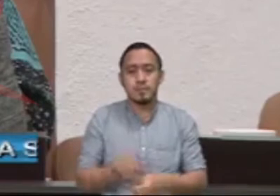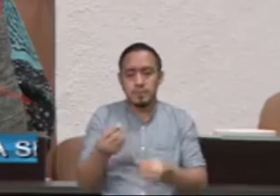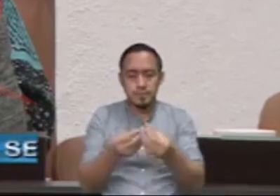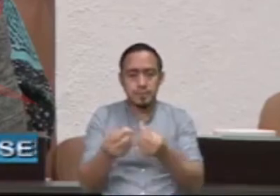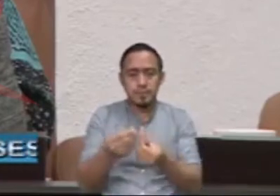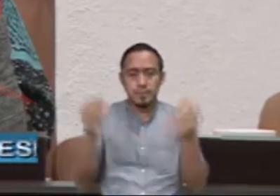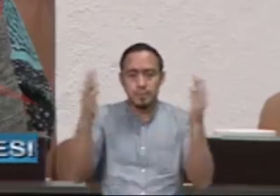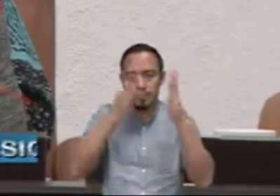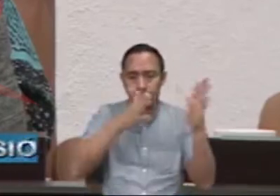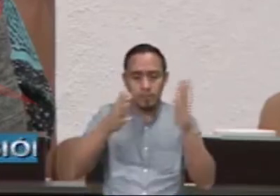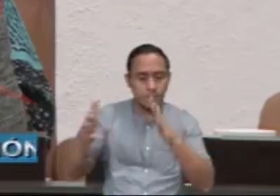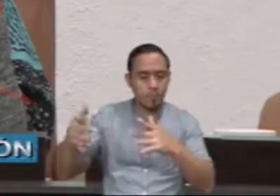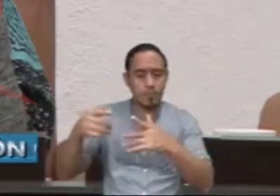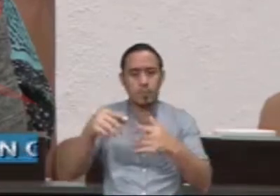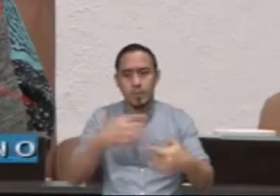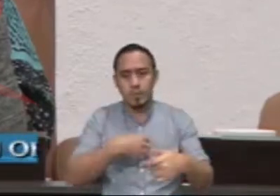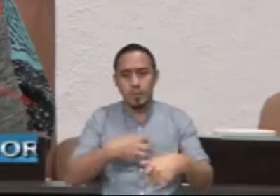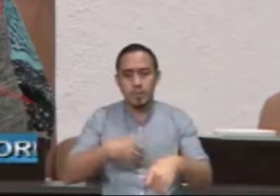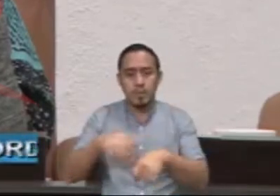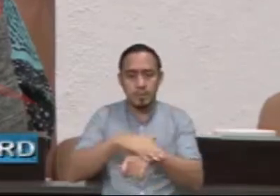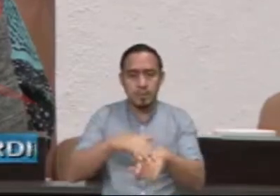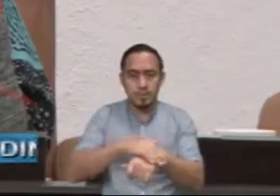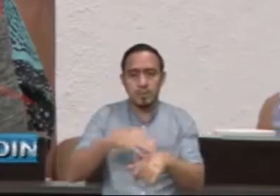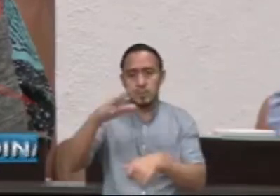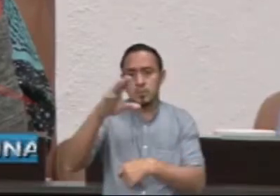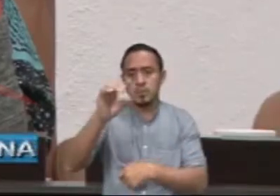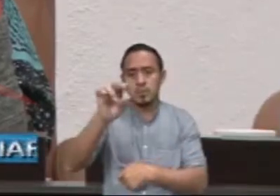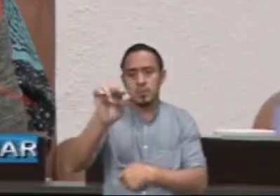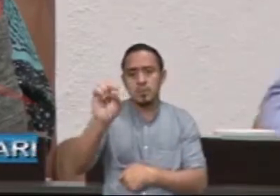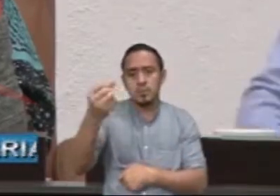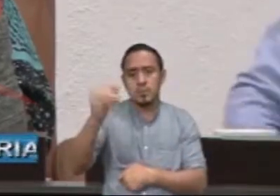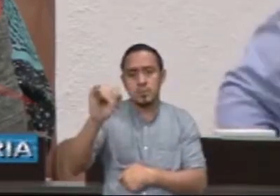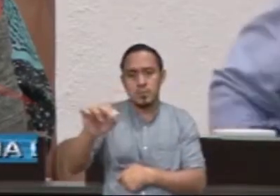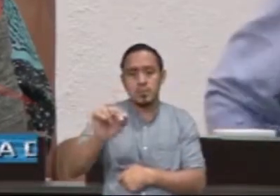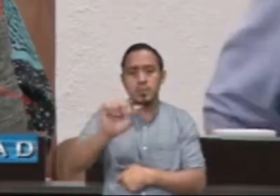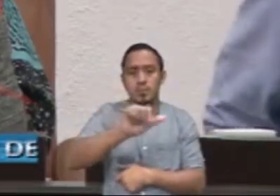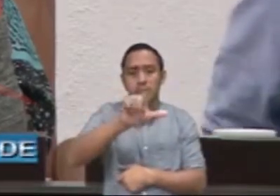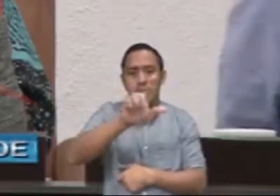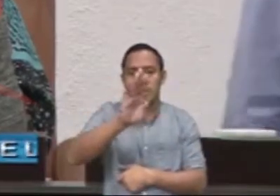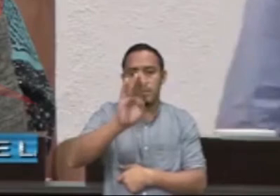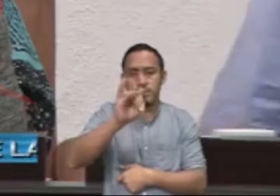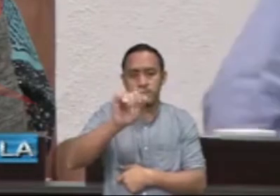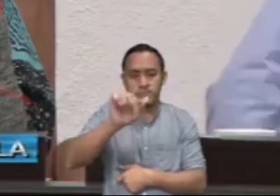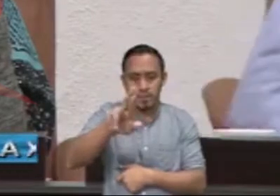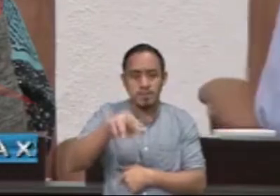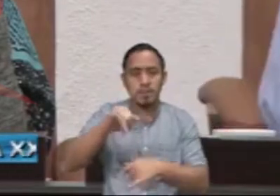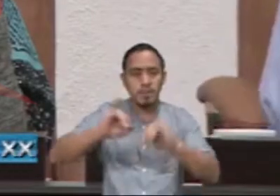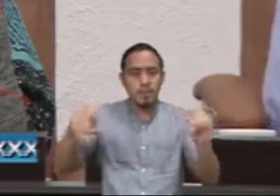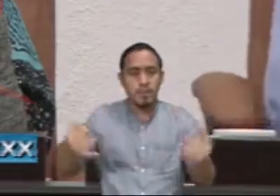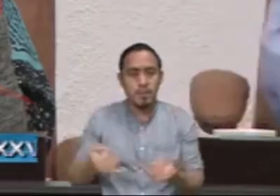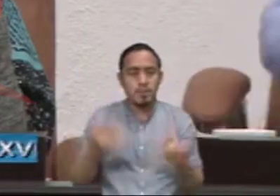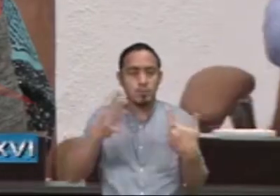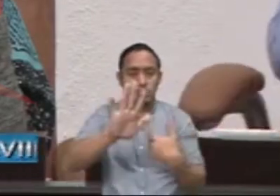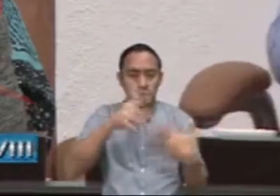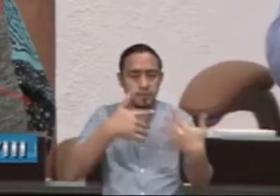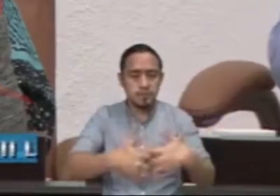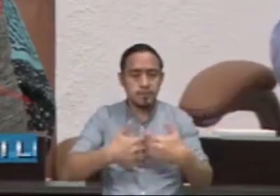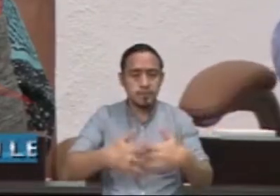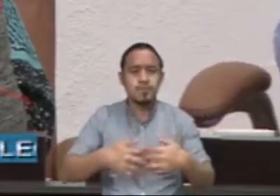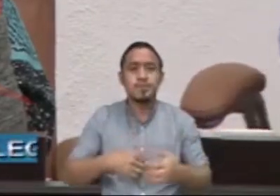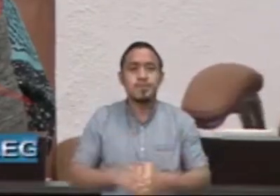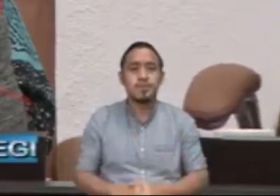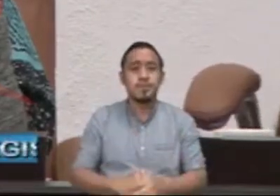la prestación de servicio concesionado a Albimer Internacional y Compañía